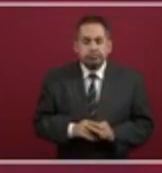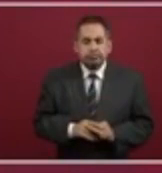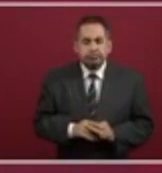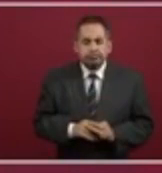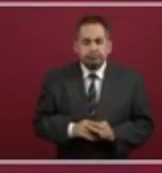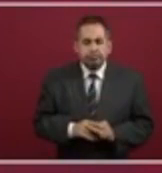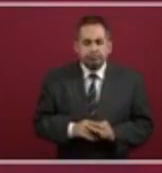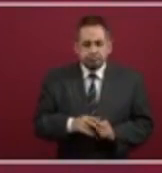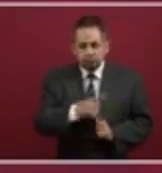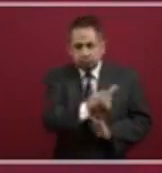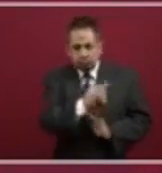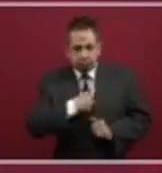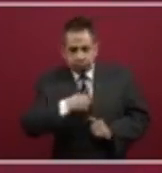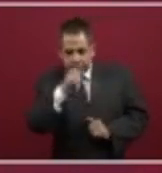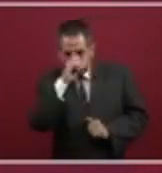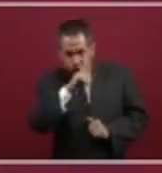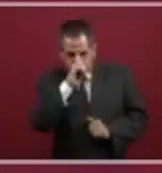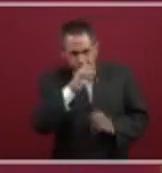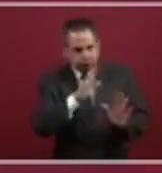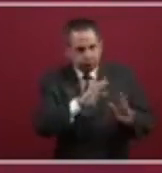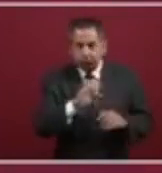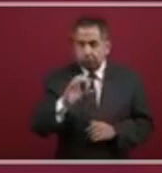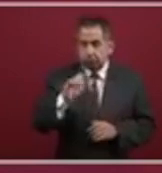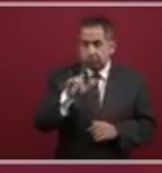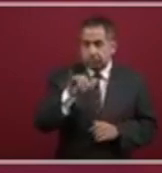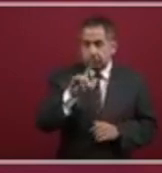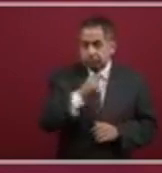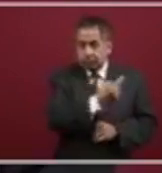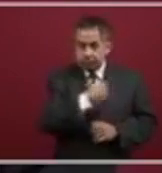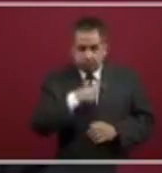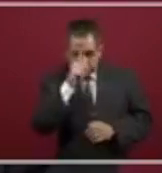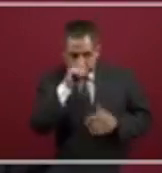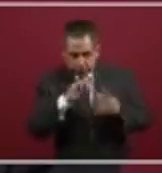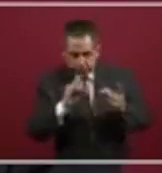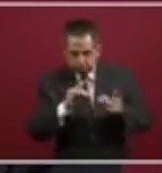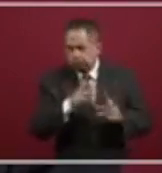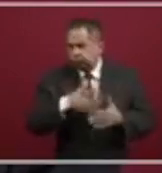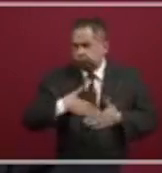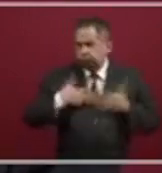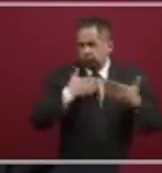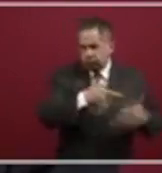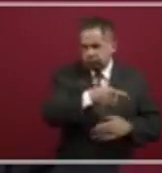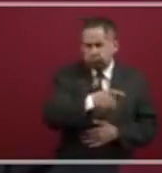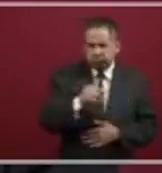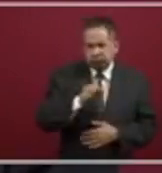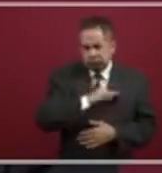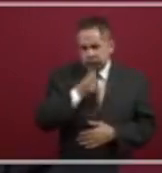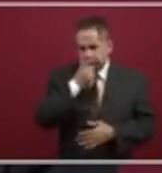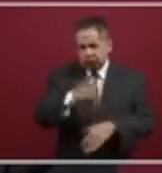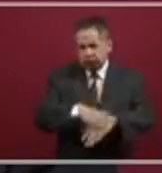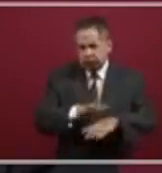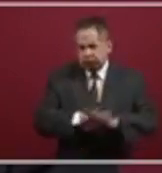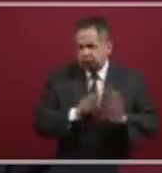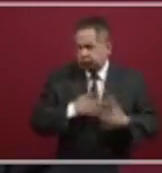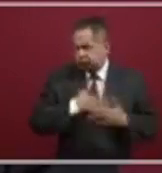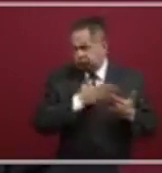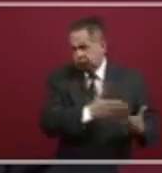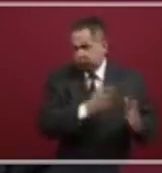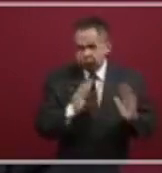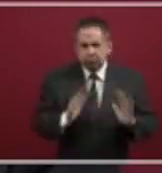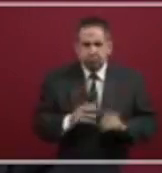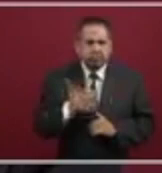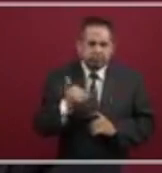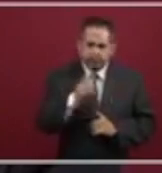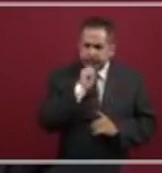escuchando las recomendaciones de Claudia y le tenemos toda la confianza, es lo que puedo comentar.